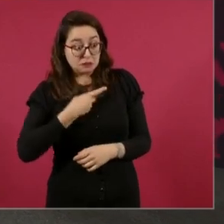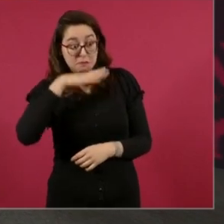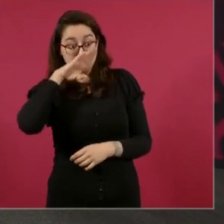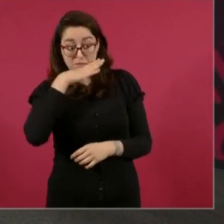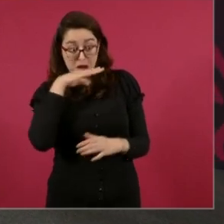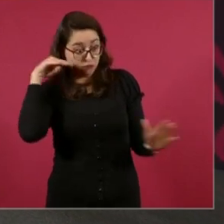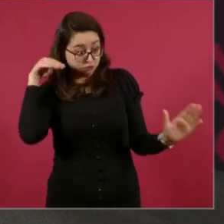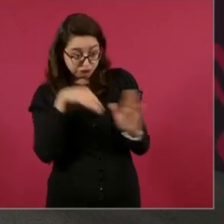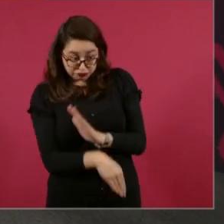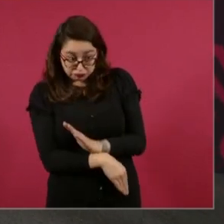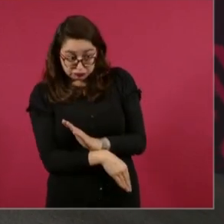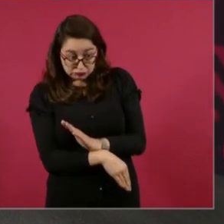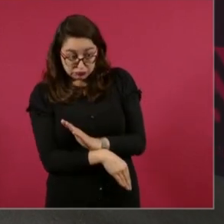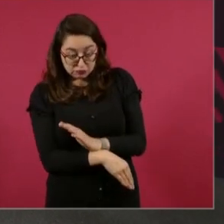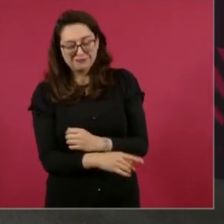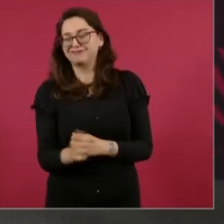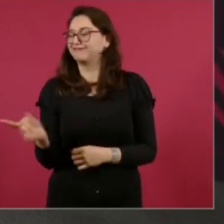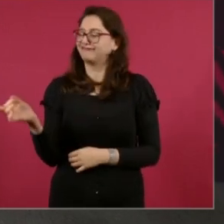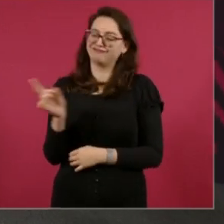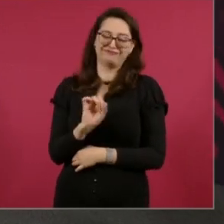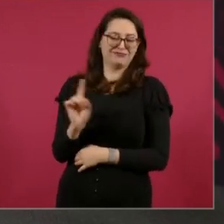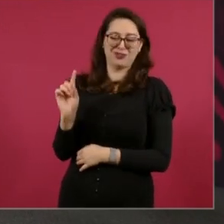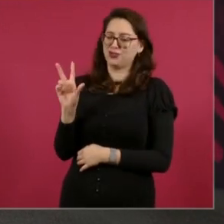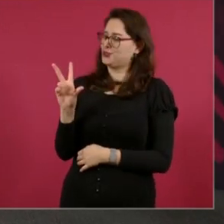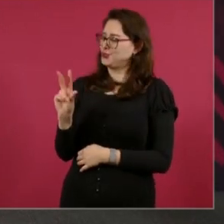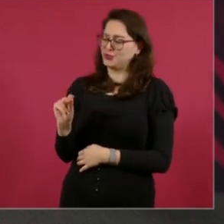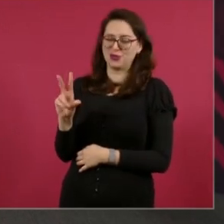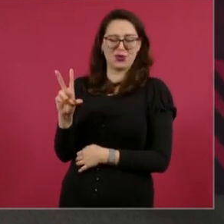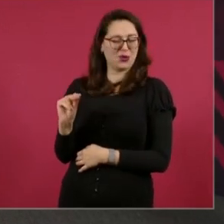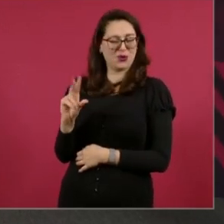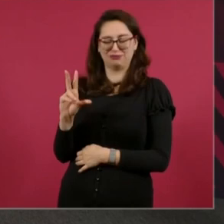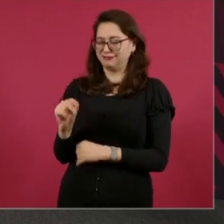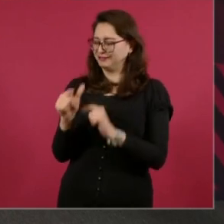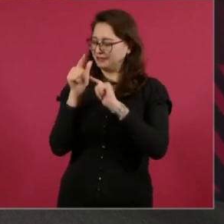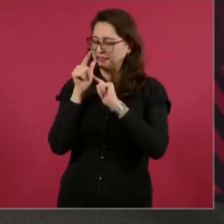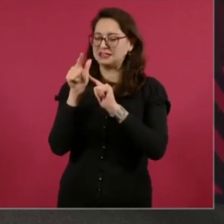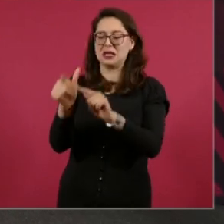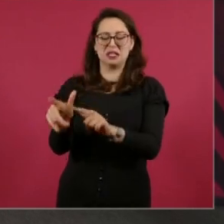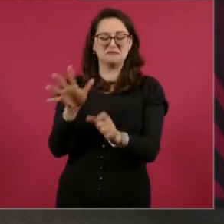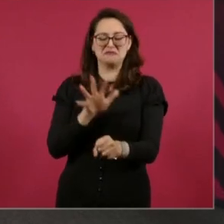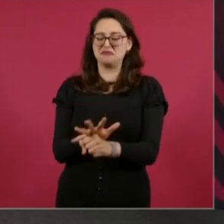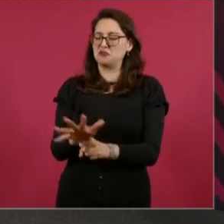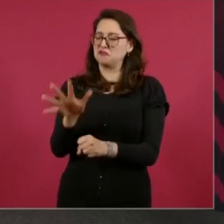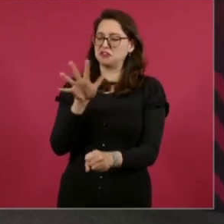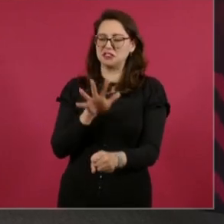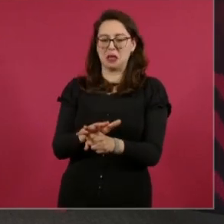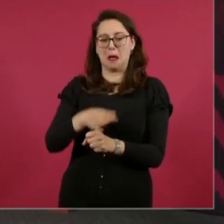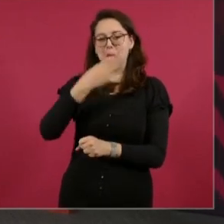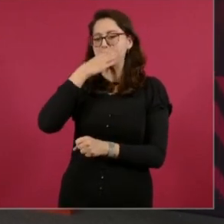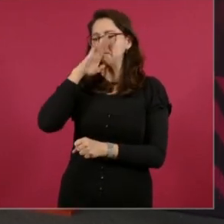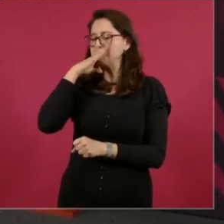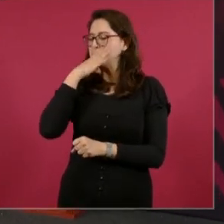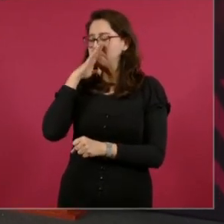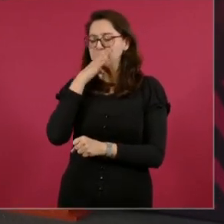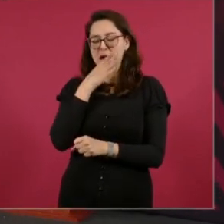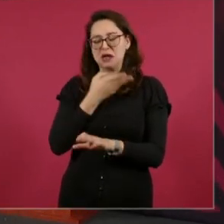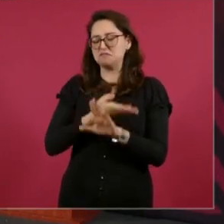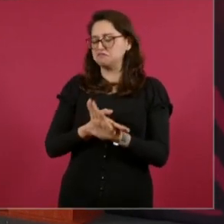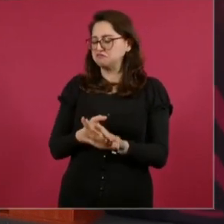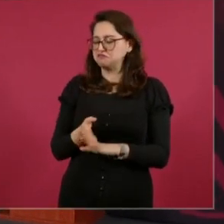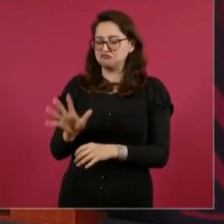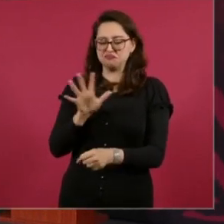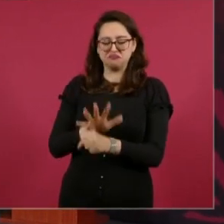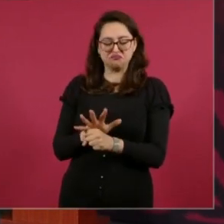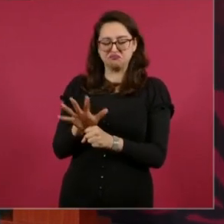blanco. No, vamos a hacer y vamos a seguir siendo autosuficientes en maíz blanco para consumo humano y